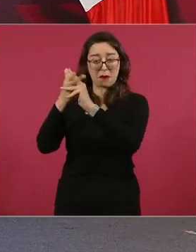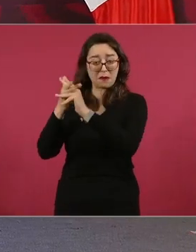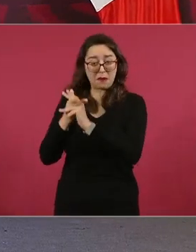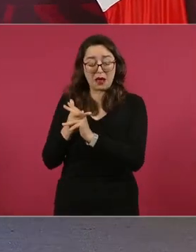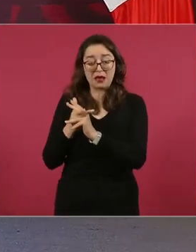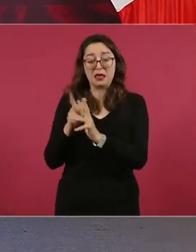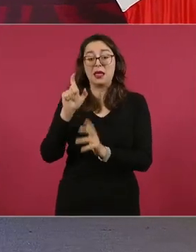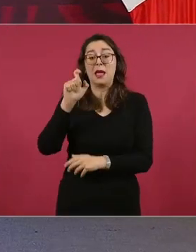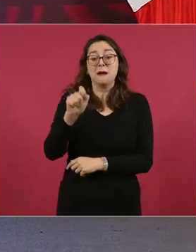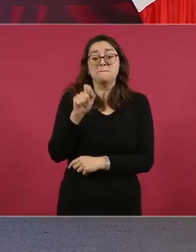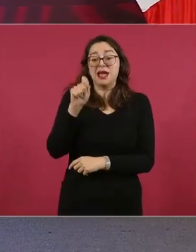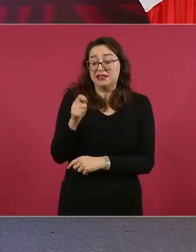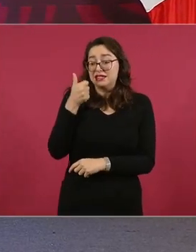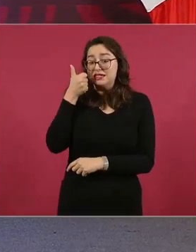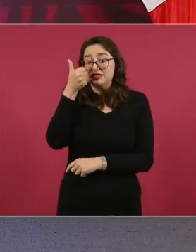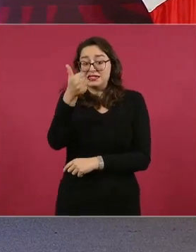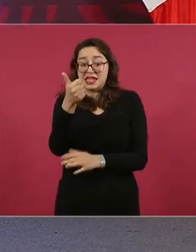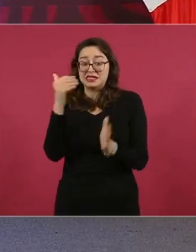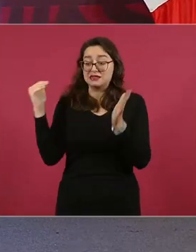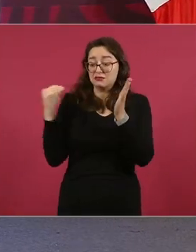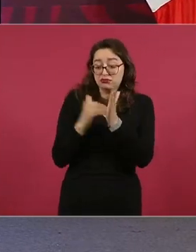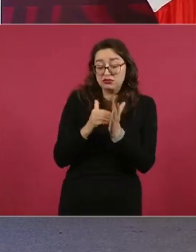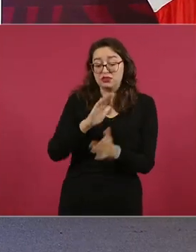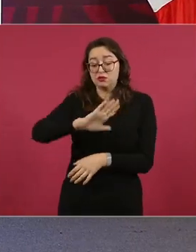26 mil,